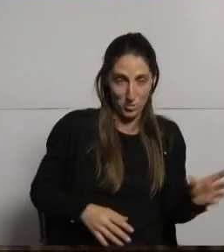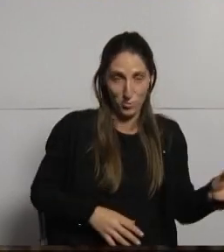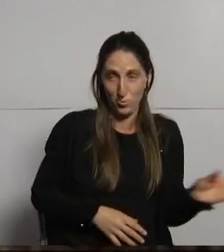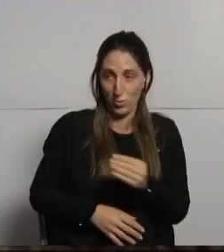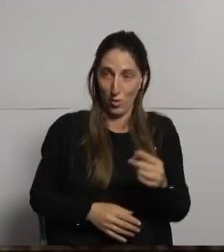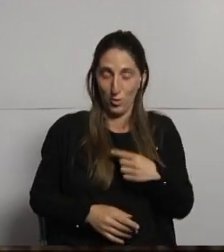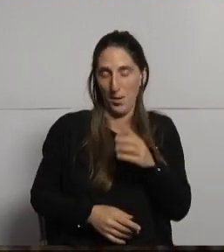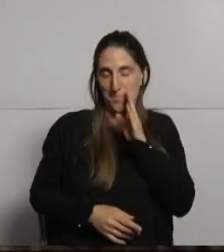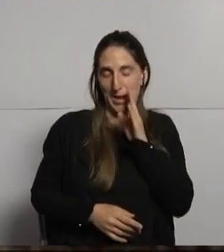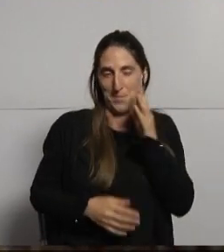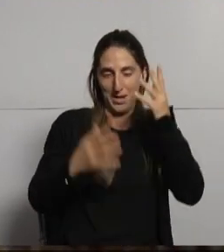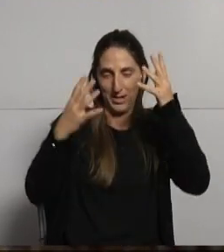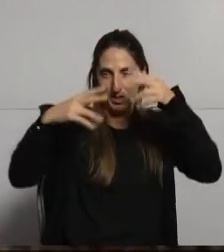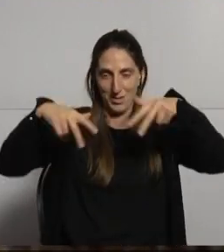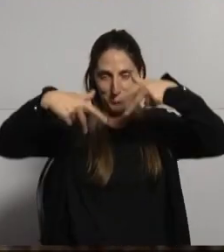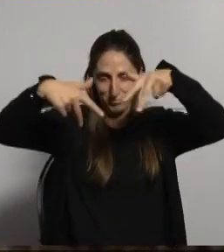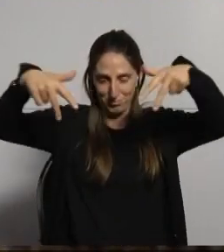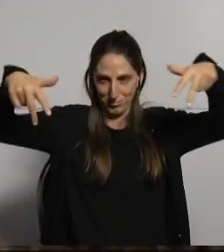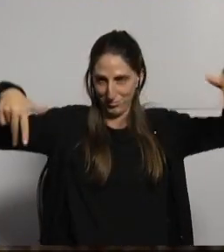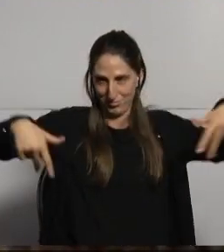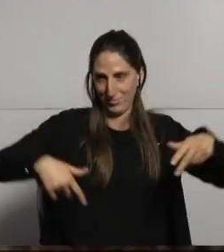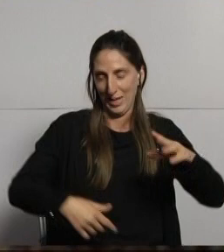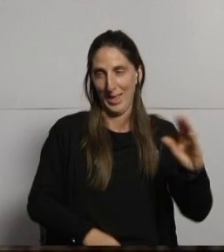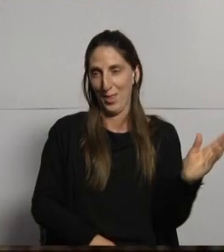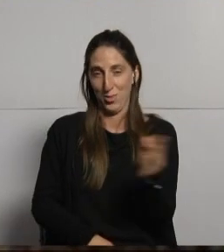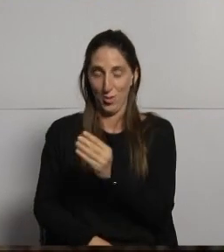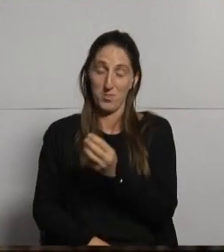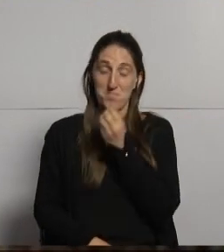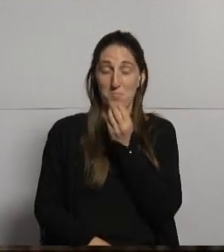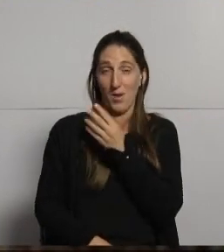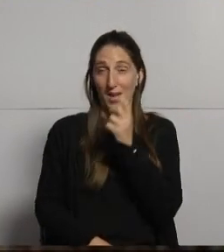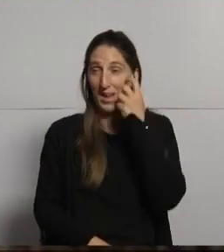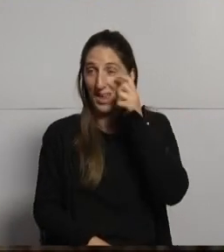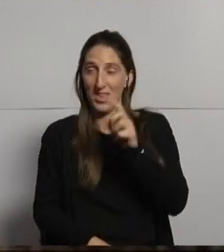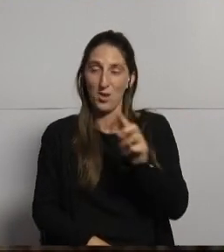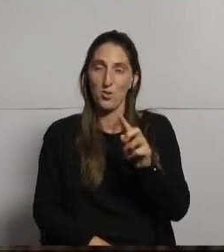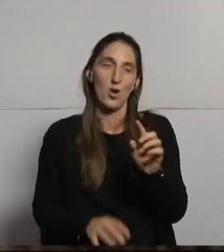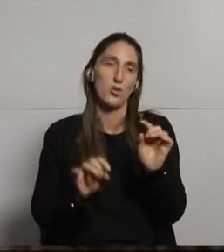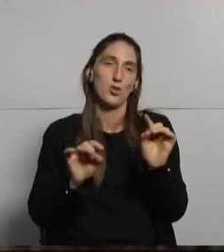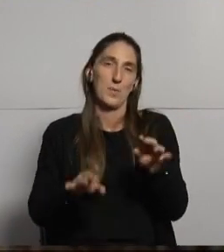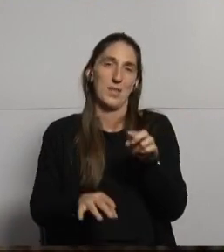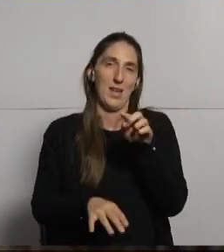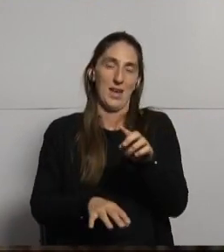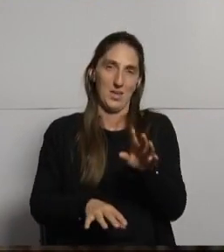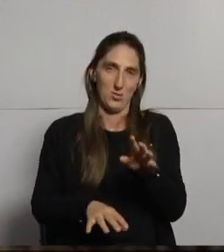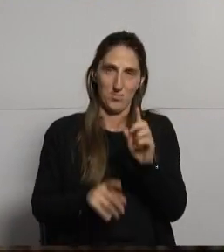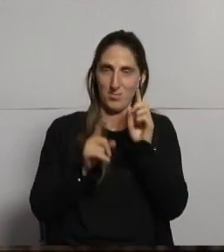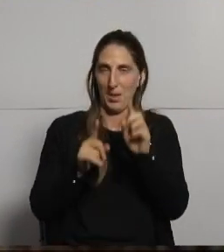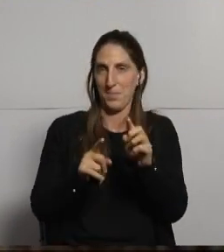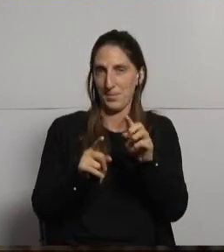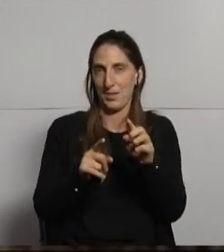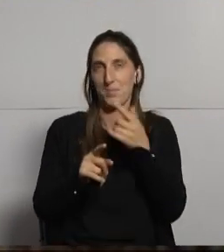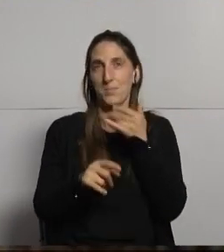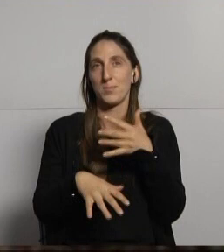tipo rociando alcohol en gel y desinfectante por todos lados. Me parece una buena idea, pero no se utiliza solo para eso, sino que también se utiliza,